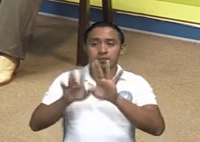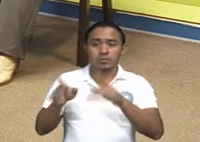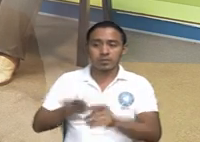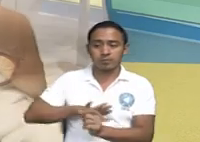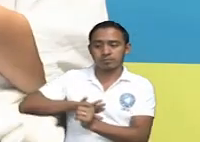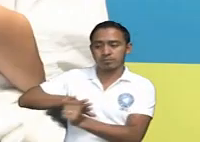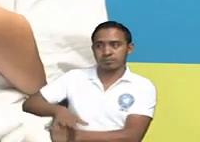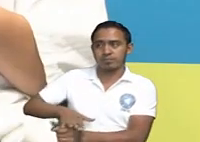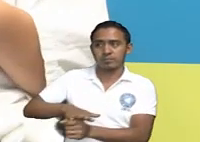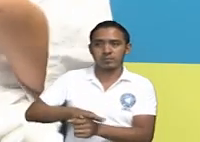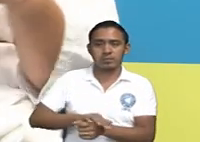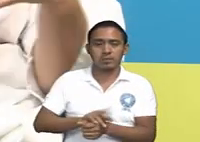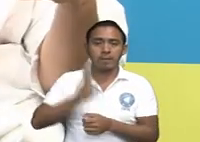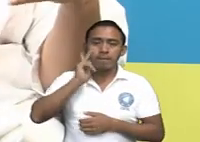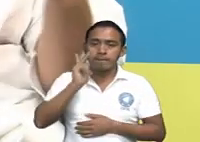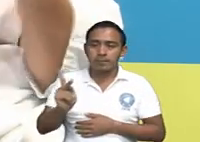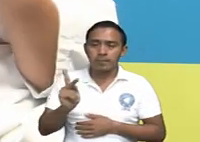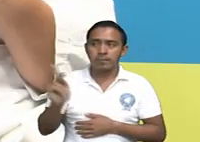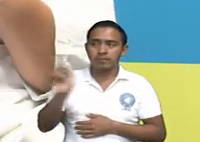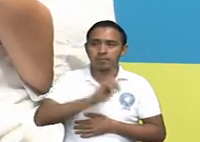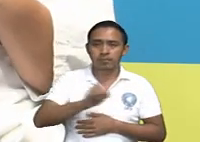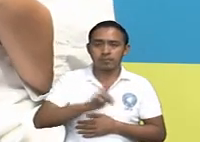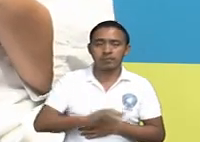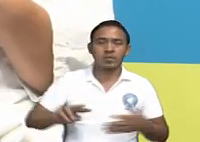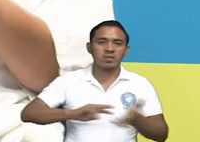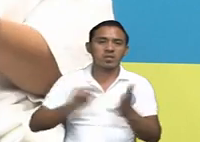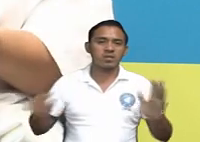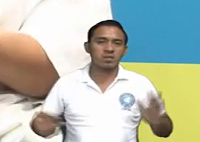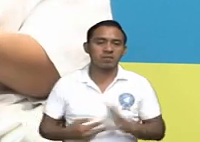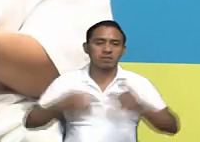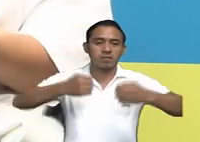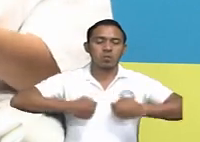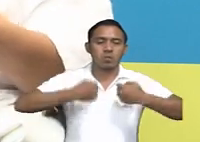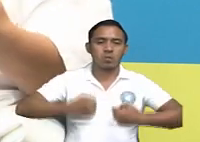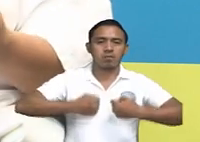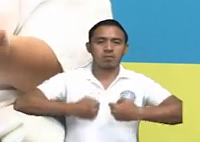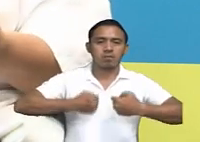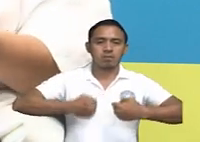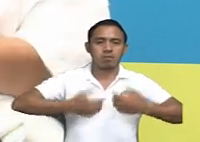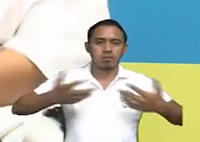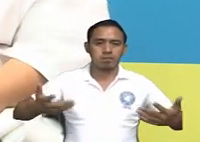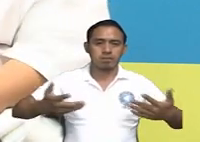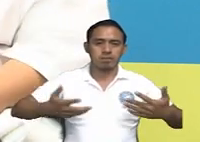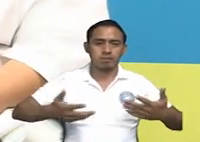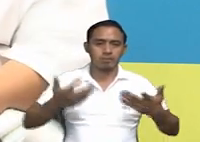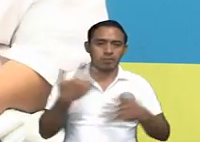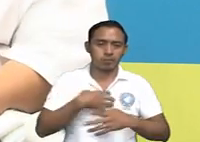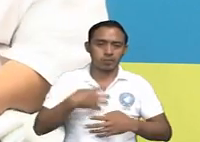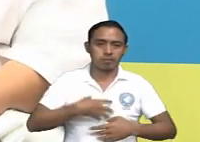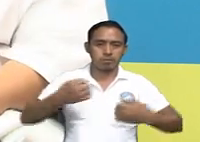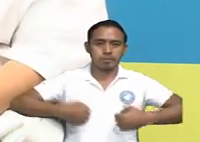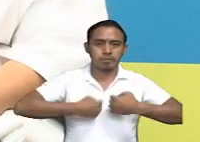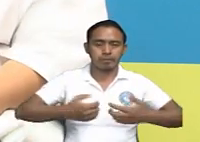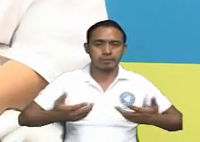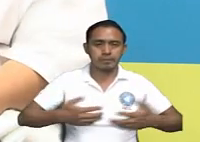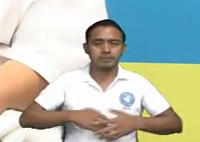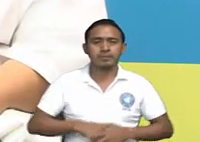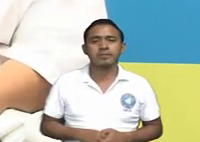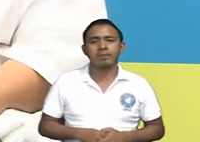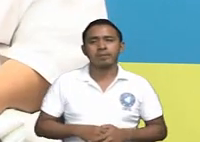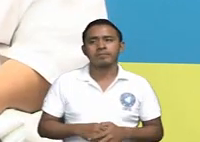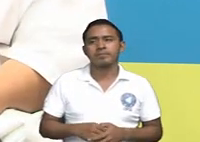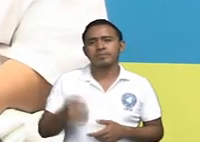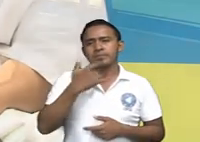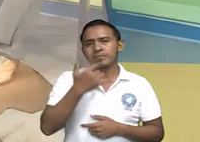mujeres no son bien vistos delante de lo que significa ser hombre, de la hombría como tal. Ahora, ¿por